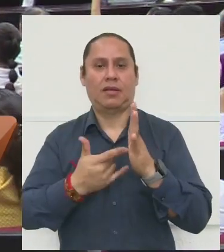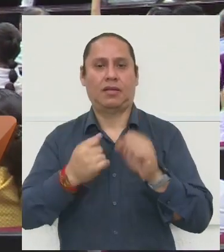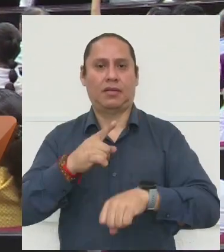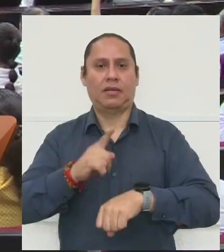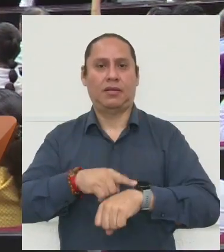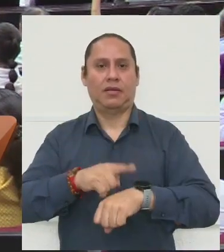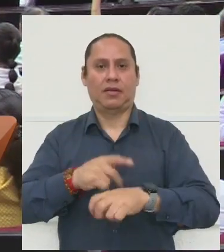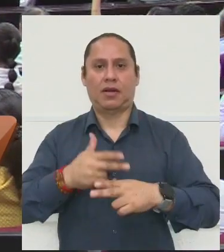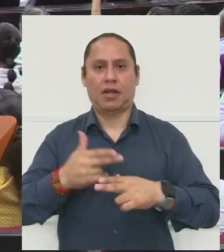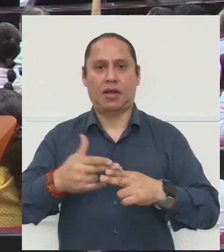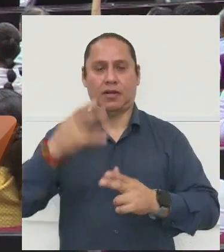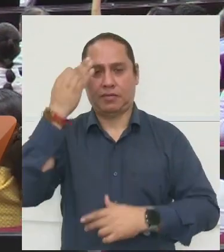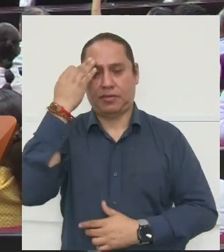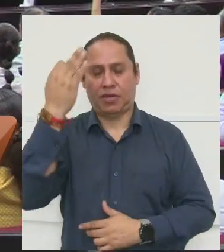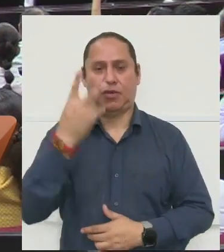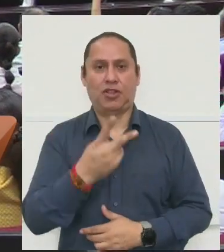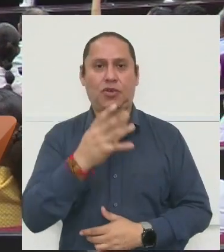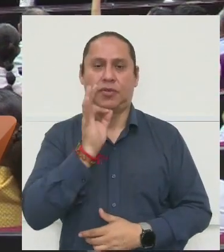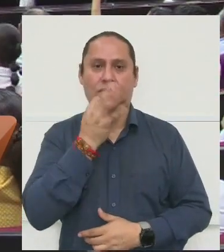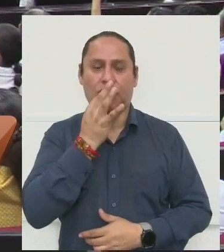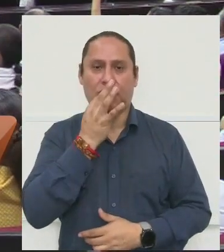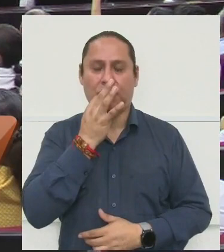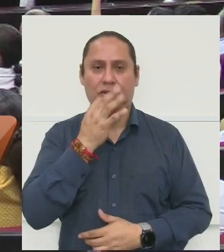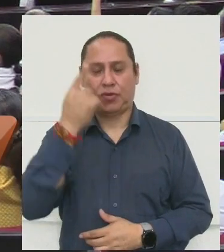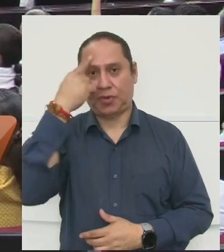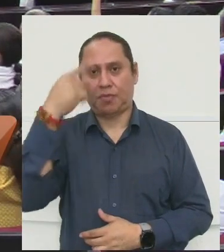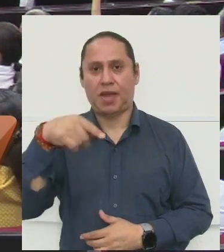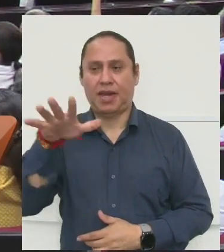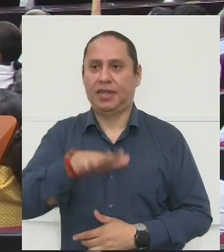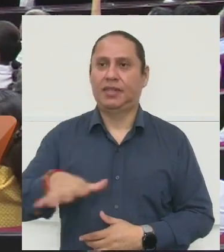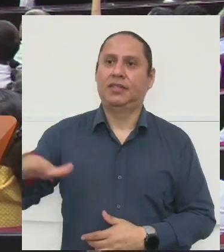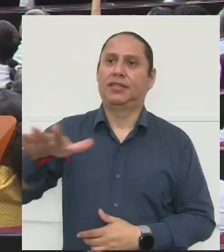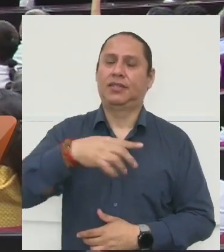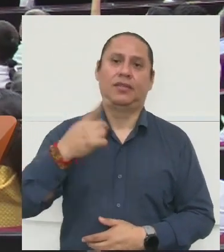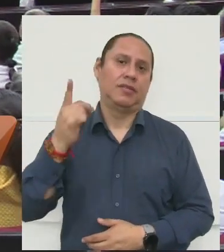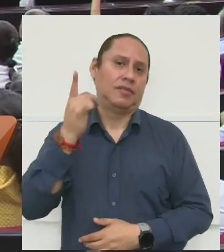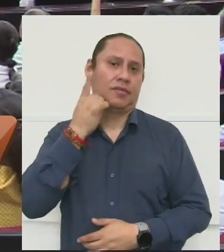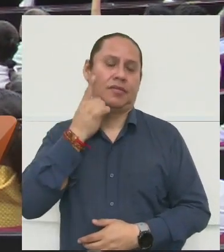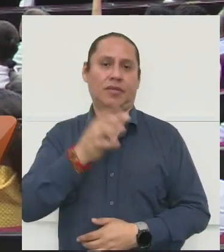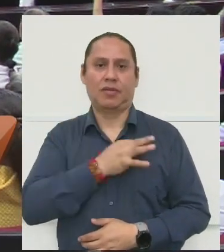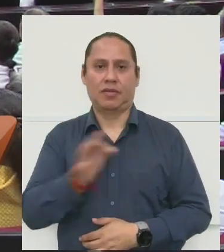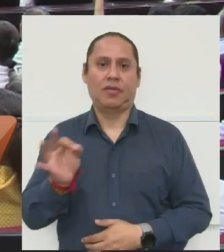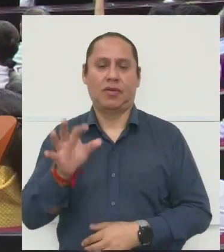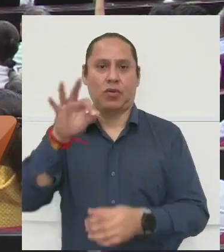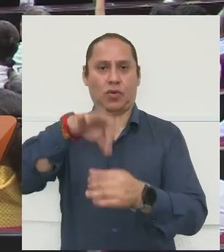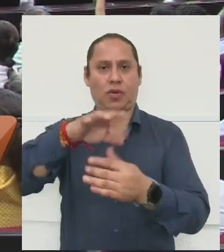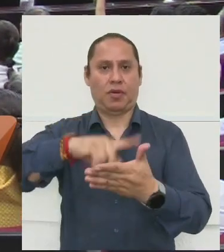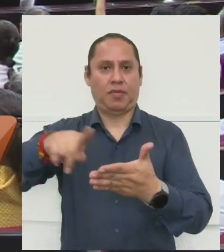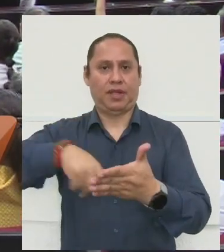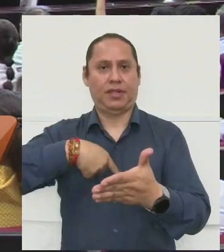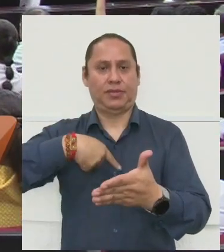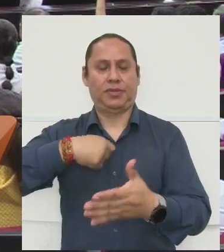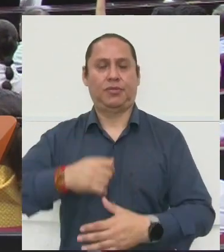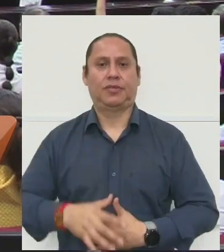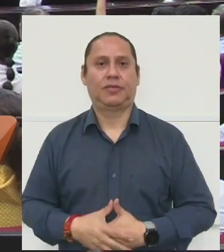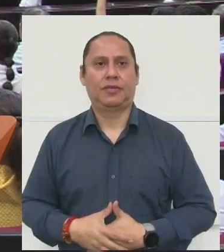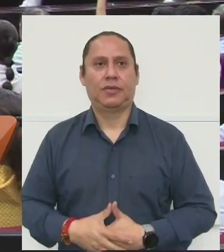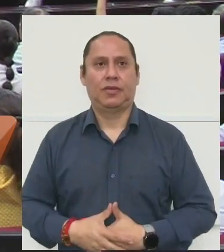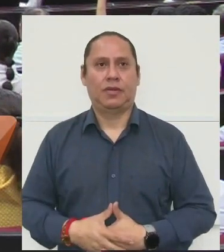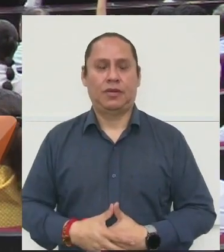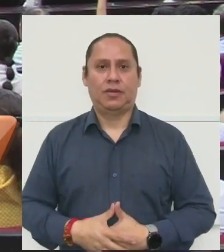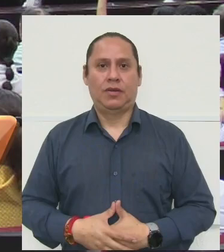abre el sistema electrónico Hasta por un tiempo máximo de 2 minutos para que las diputadas y los diputados emitan